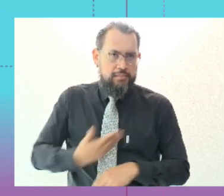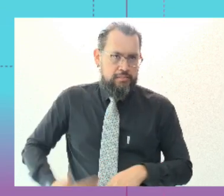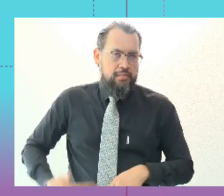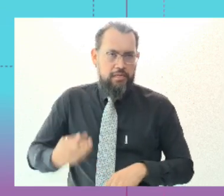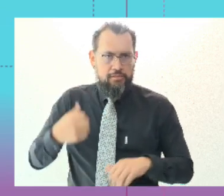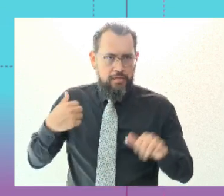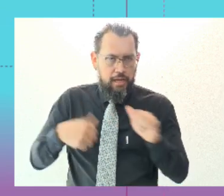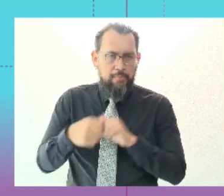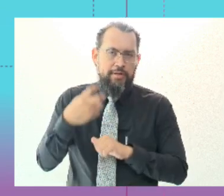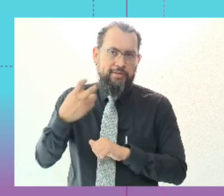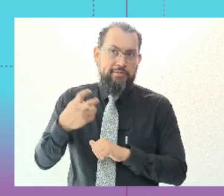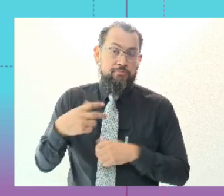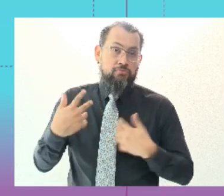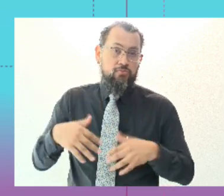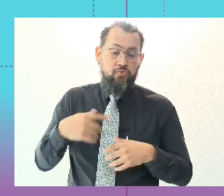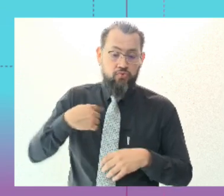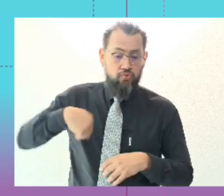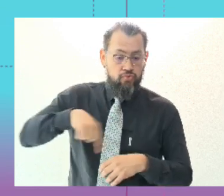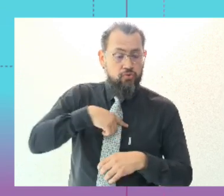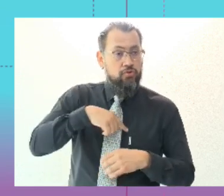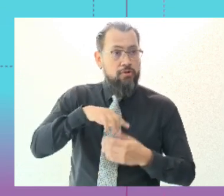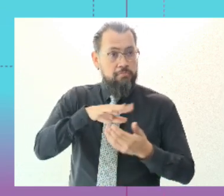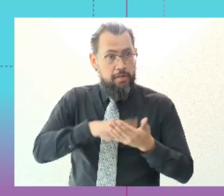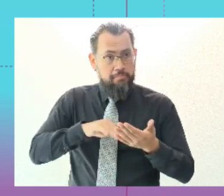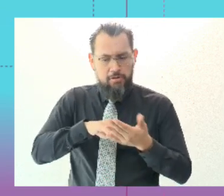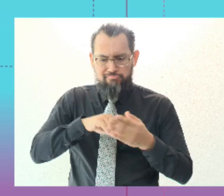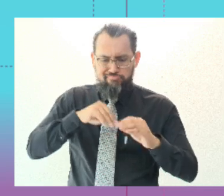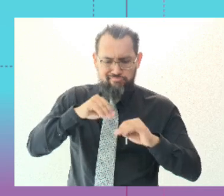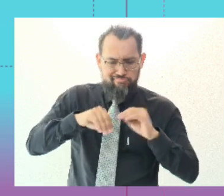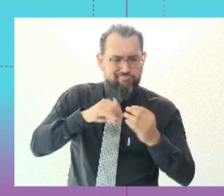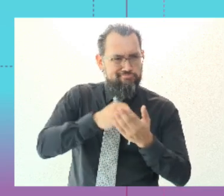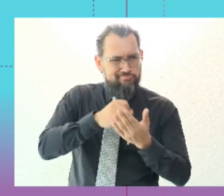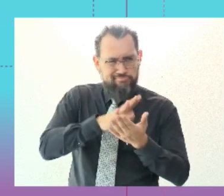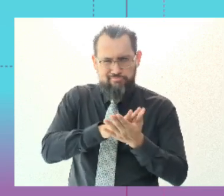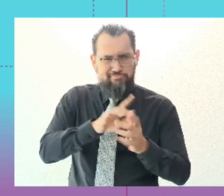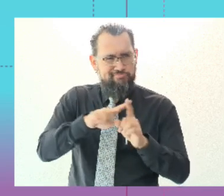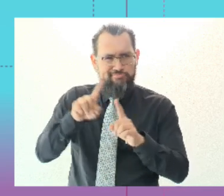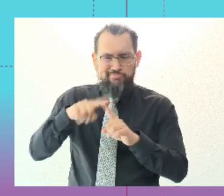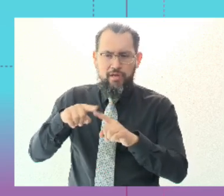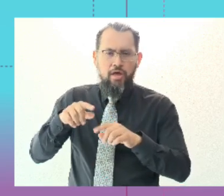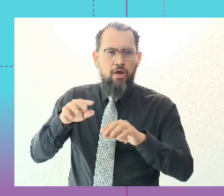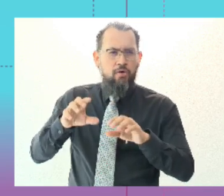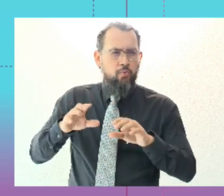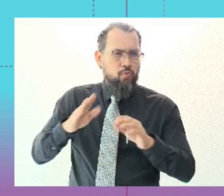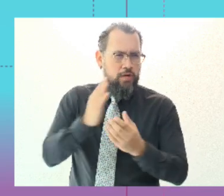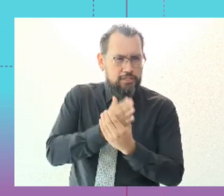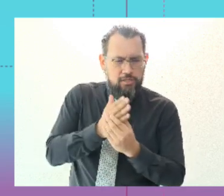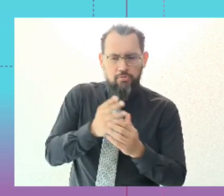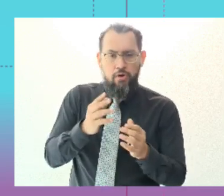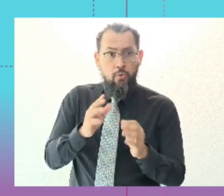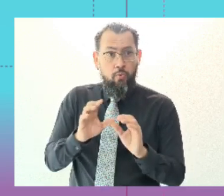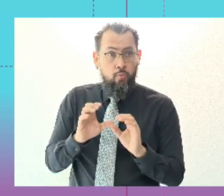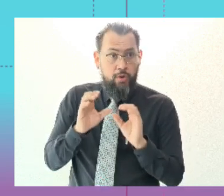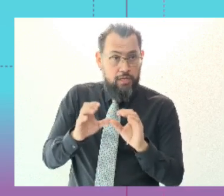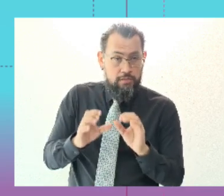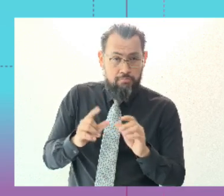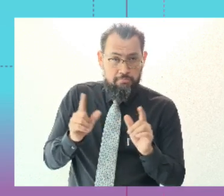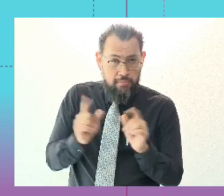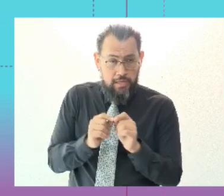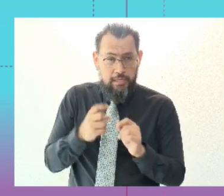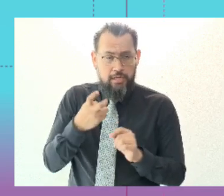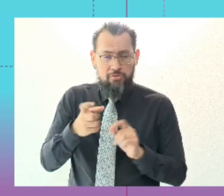del patrimonio documental requiere no solamente de la custodia y difusión de los documentos que han sido generados